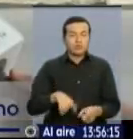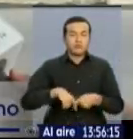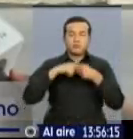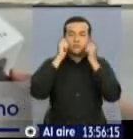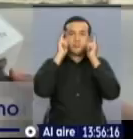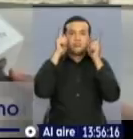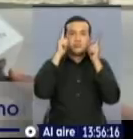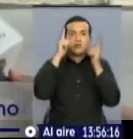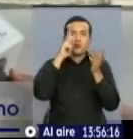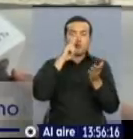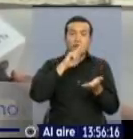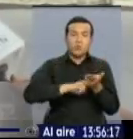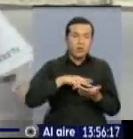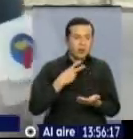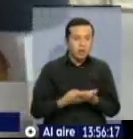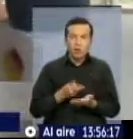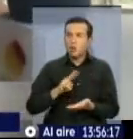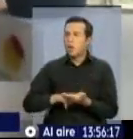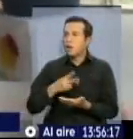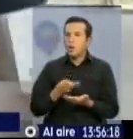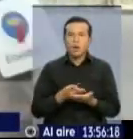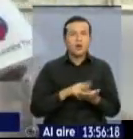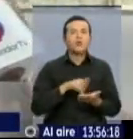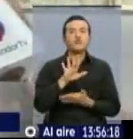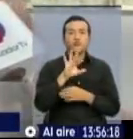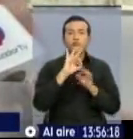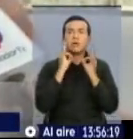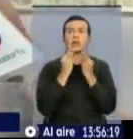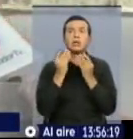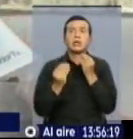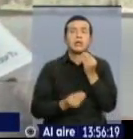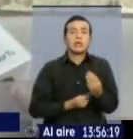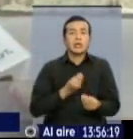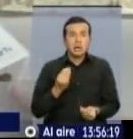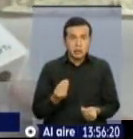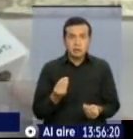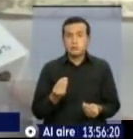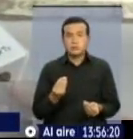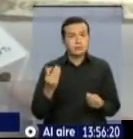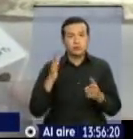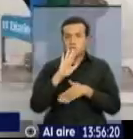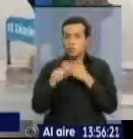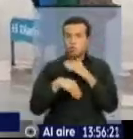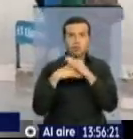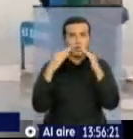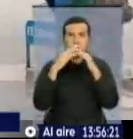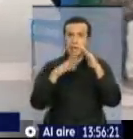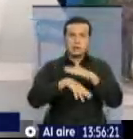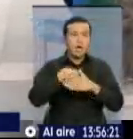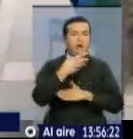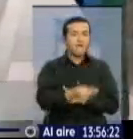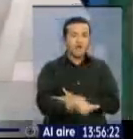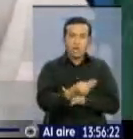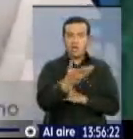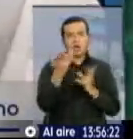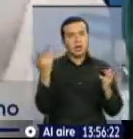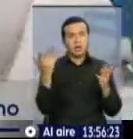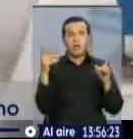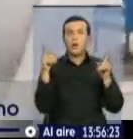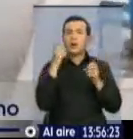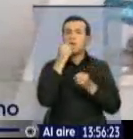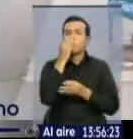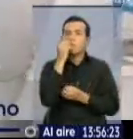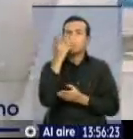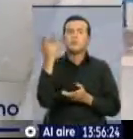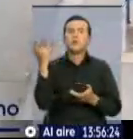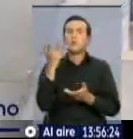no pude dormir de ahí. ¿Su familia tuvo que salir también? Claro, salimos de la casa, todos salimos. Los relatos ciudadanos son similares al